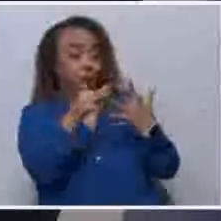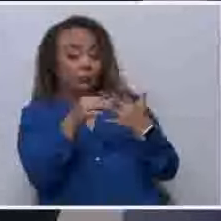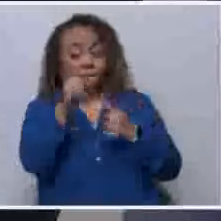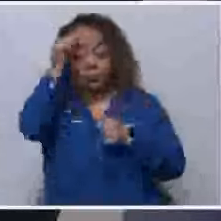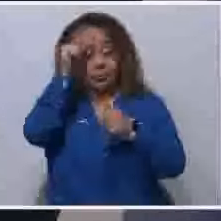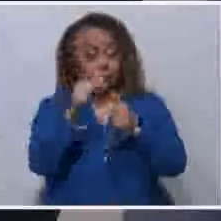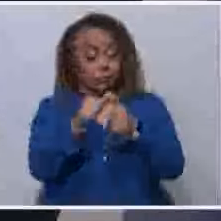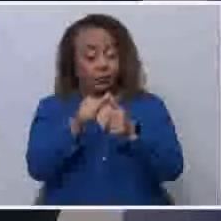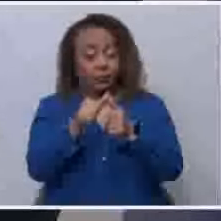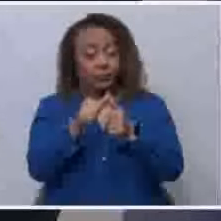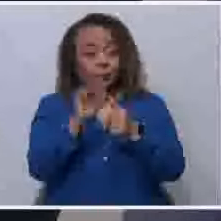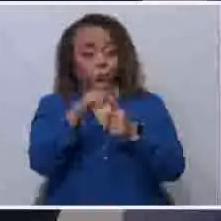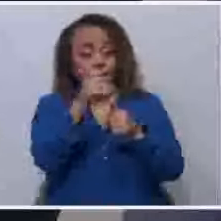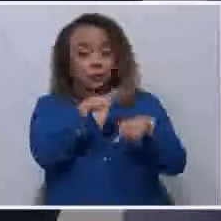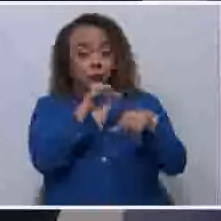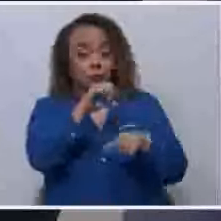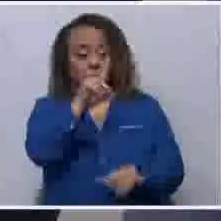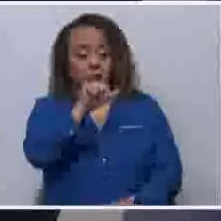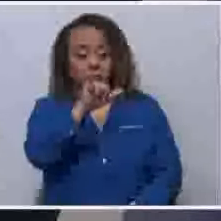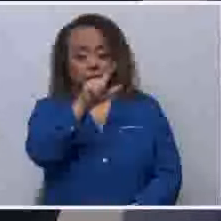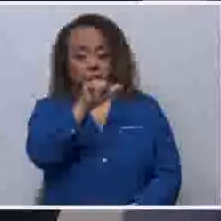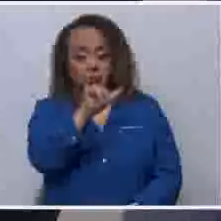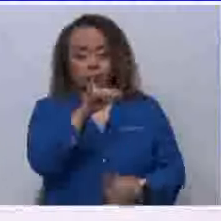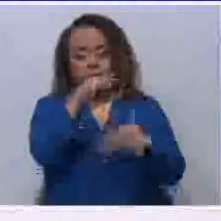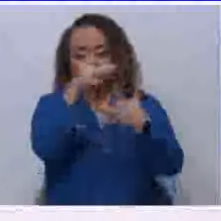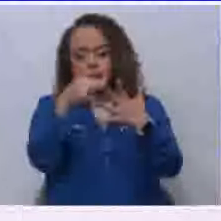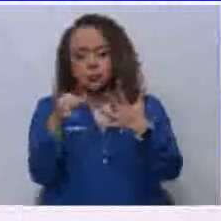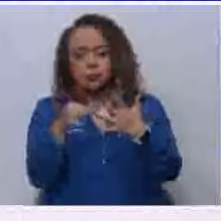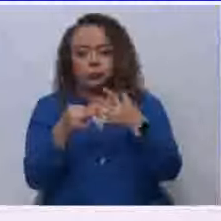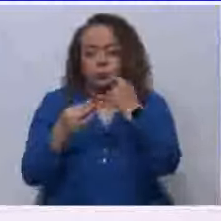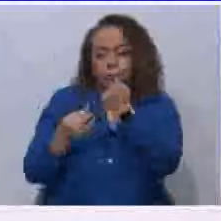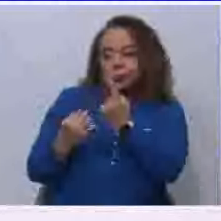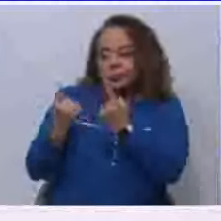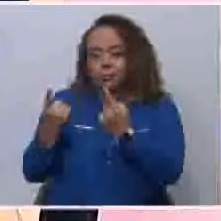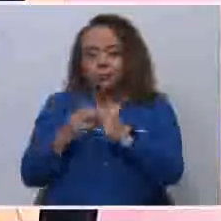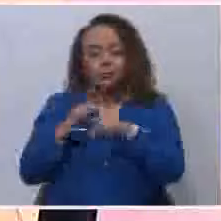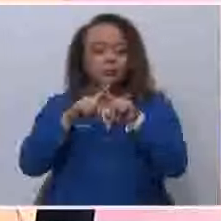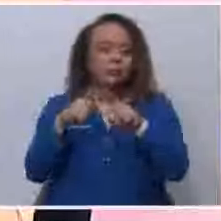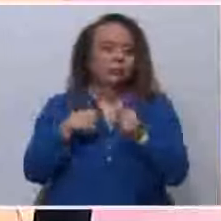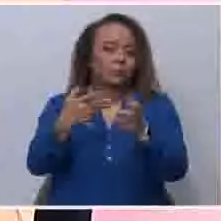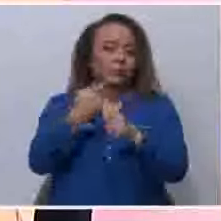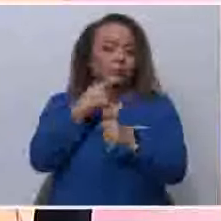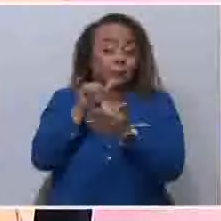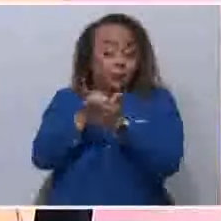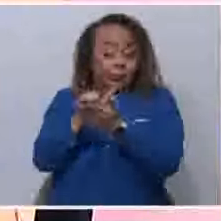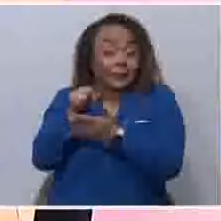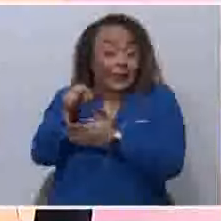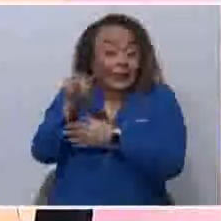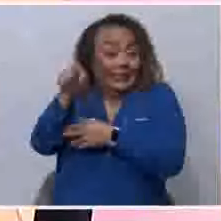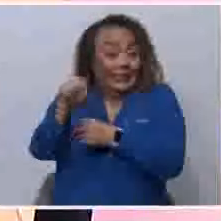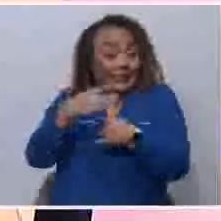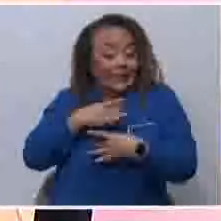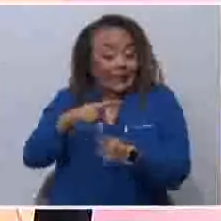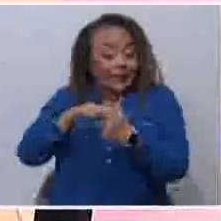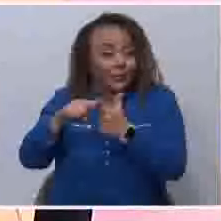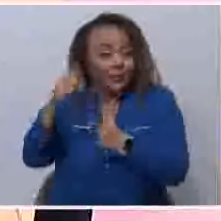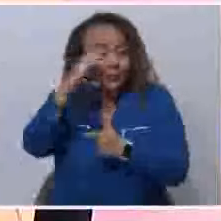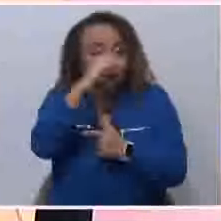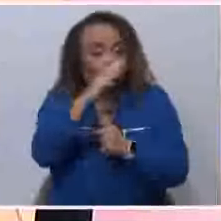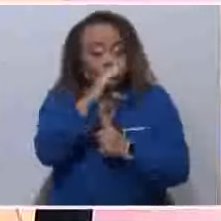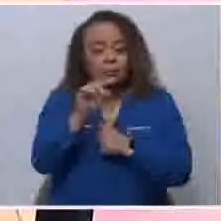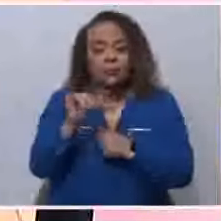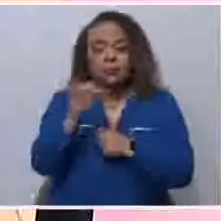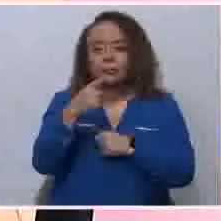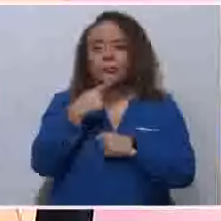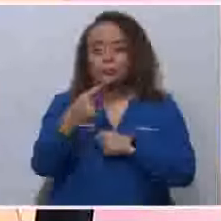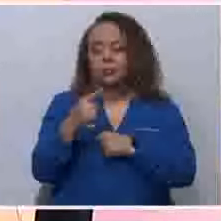convocó a Justin Bailey? Claro, exacto. Pero la alternativa no es uno u otro. Claro, pero a lo que voy es que él sí le interesa. Entonces lo busca. Y como